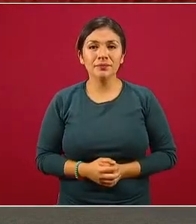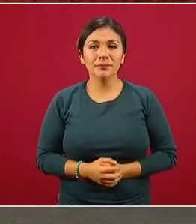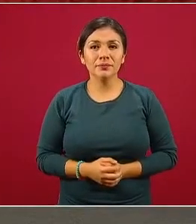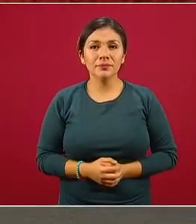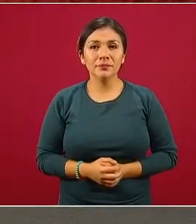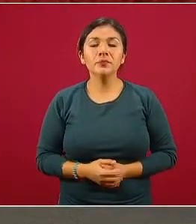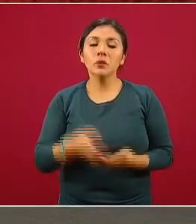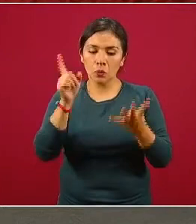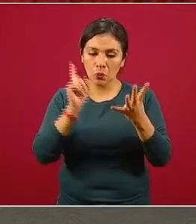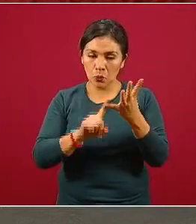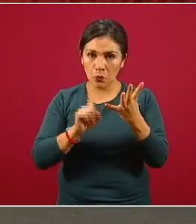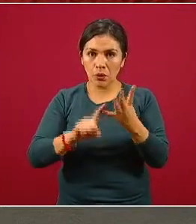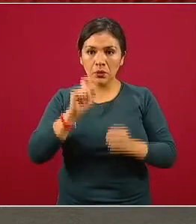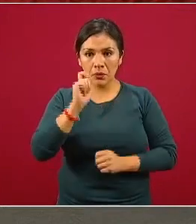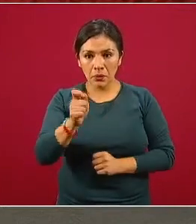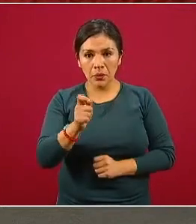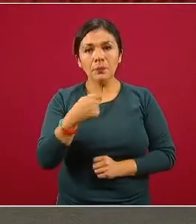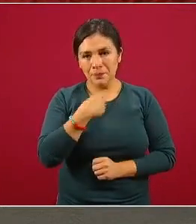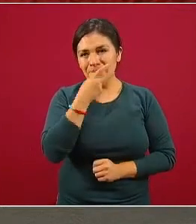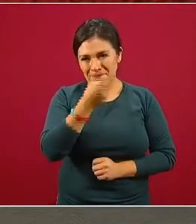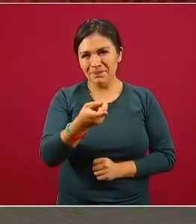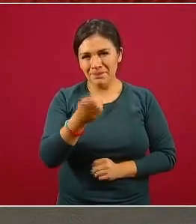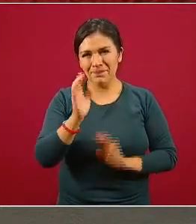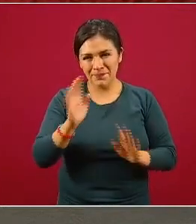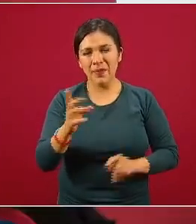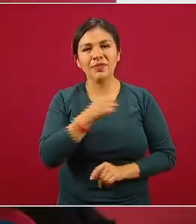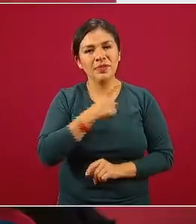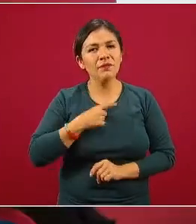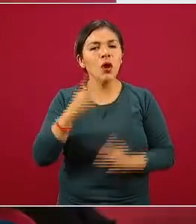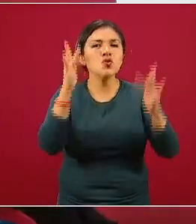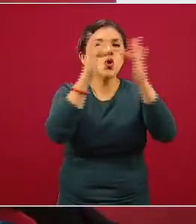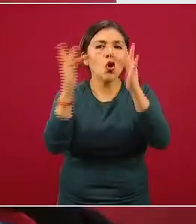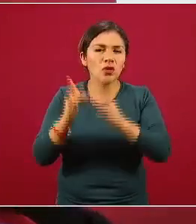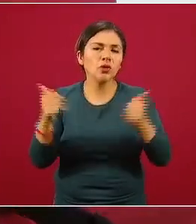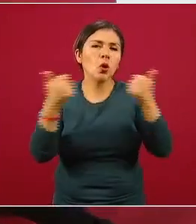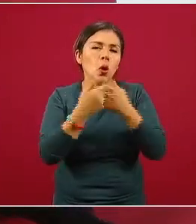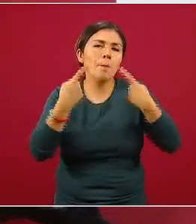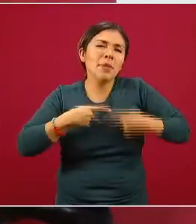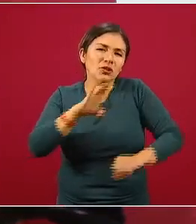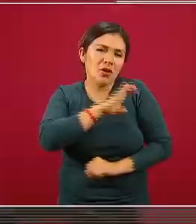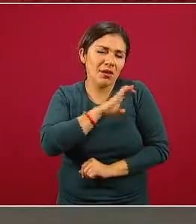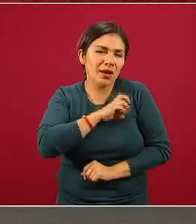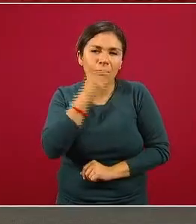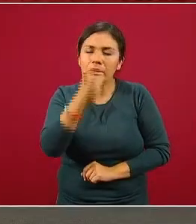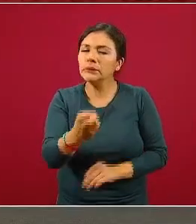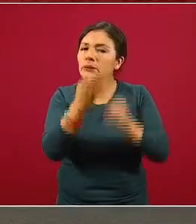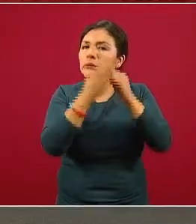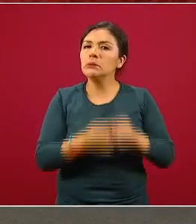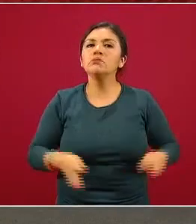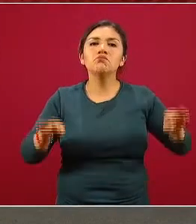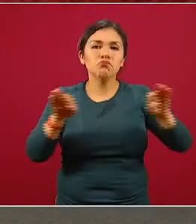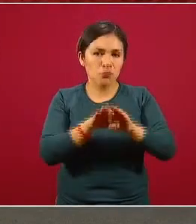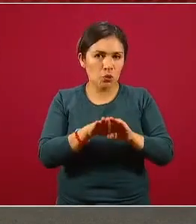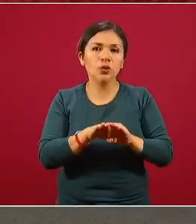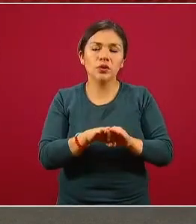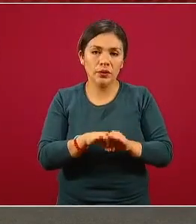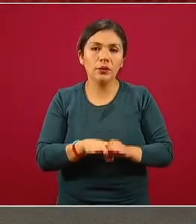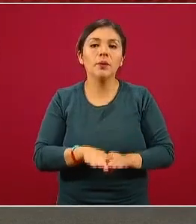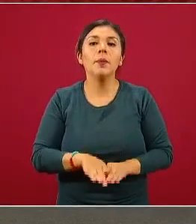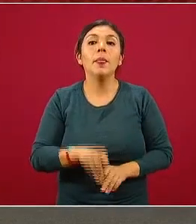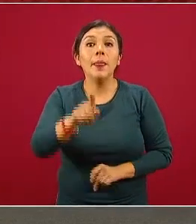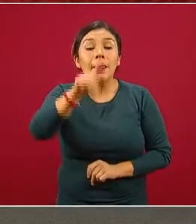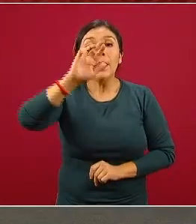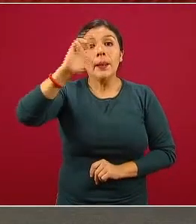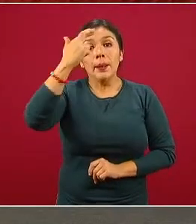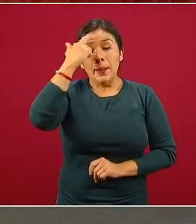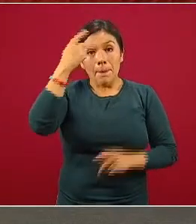Bueno, el punto número 4 ya lo mencioné, tener contacto con nuestros seres queridos es muy importante, aún en situaciones como estas.